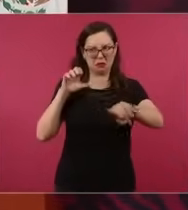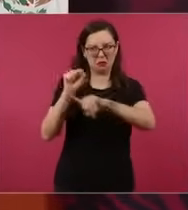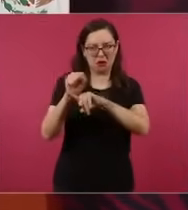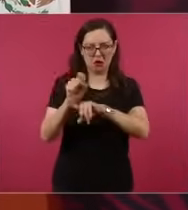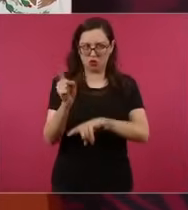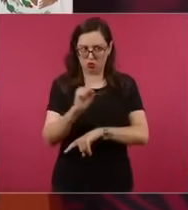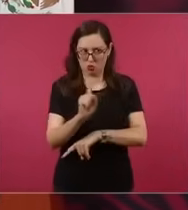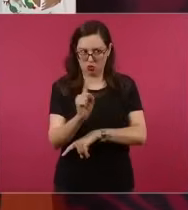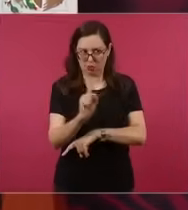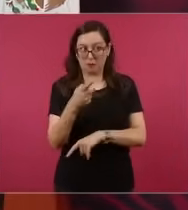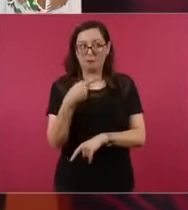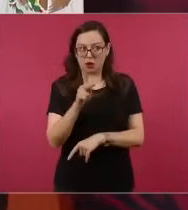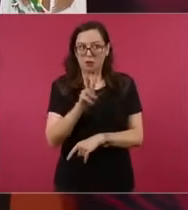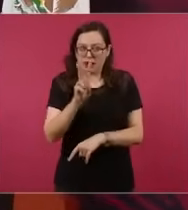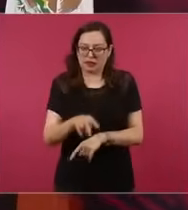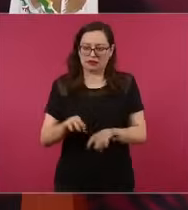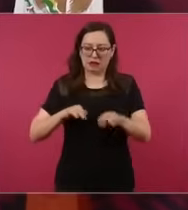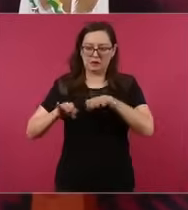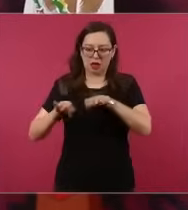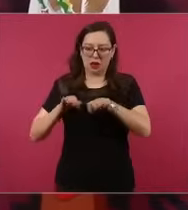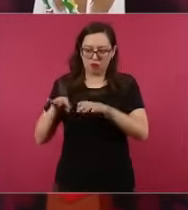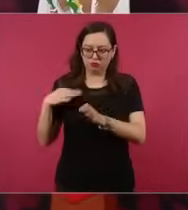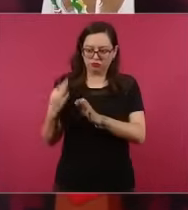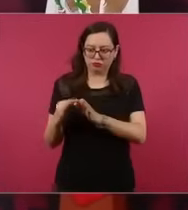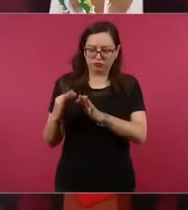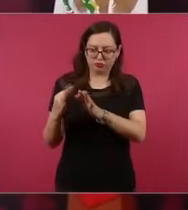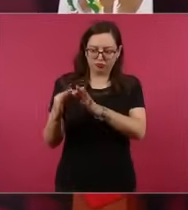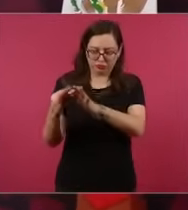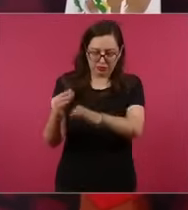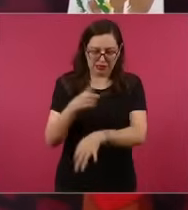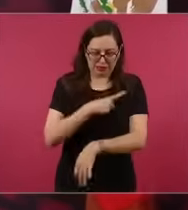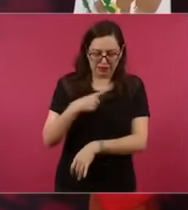Pero sí, ellos deben de